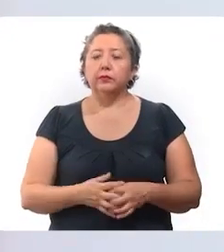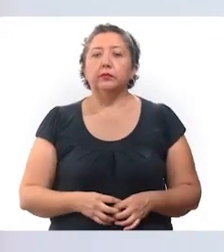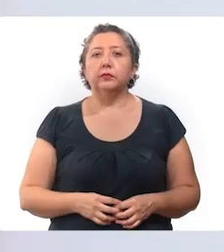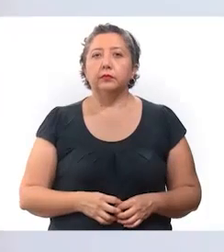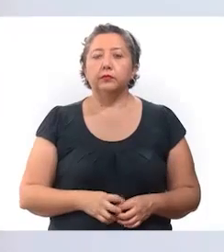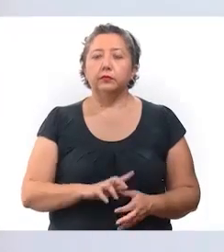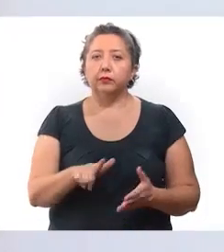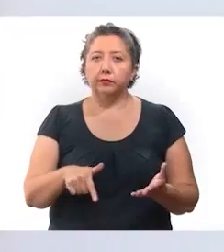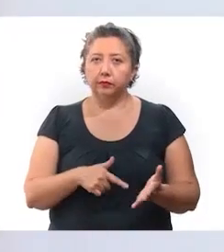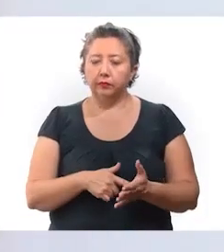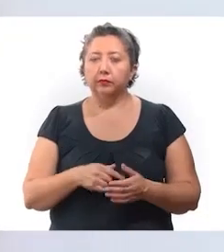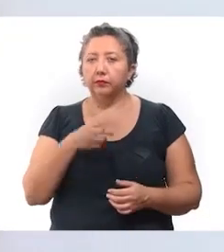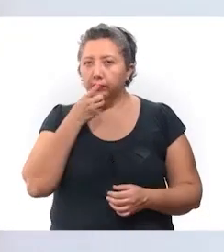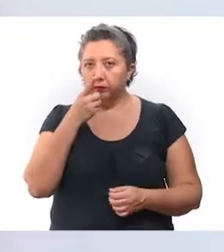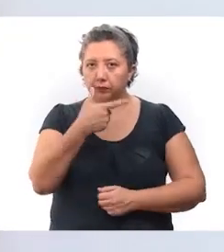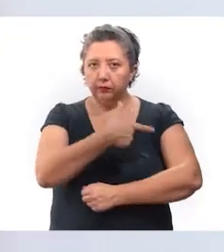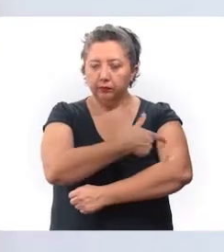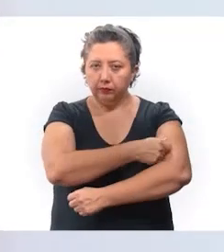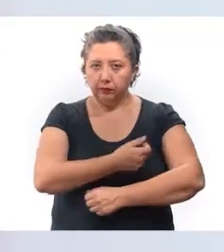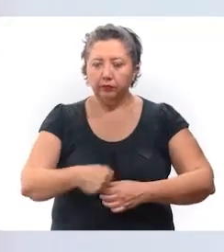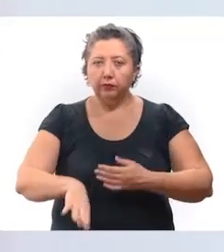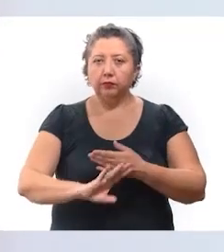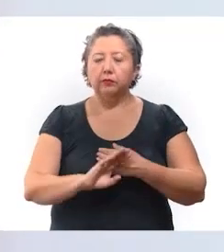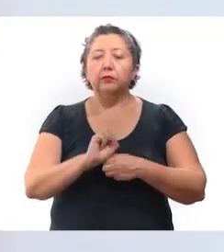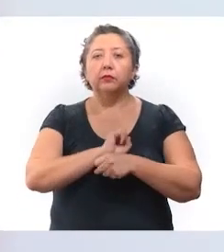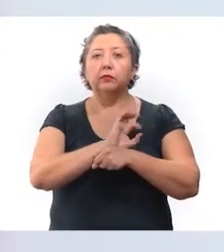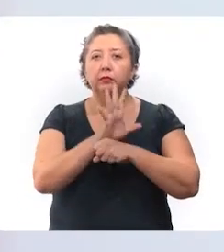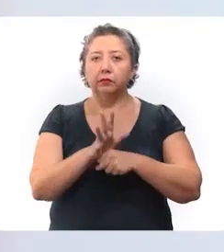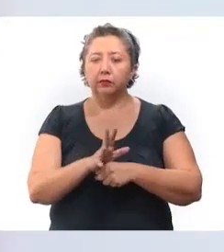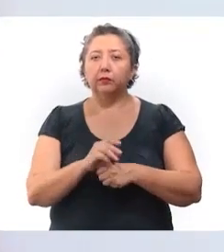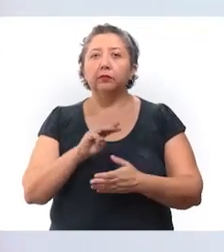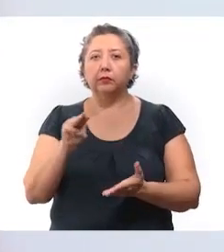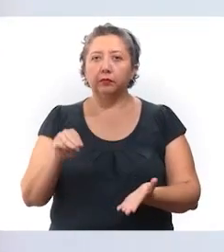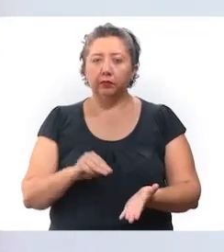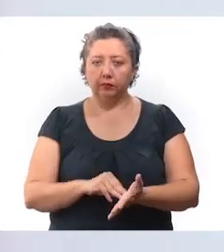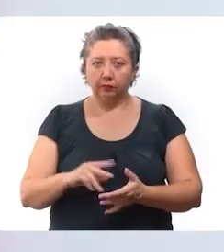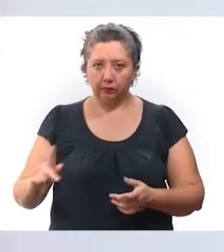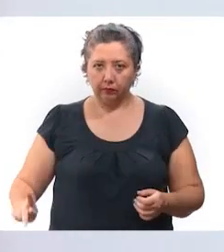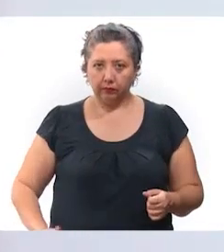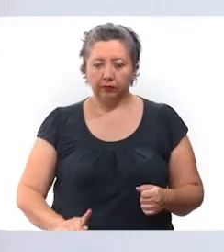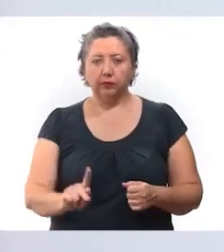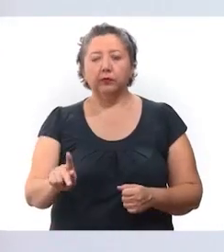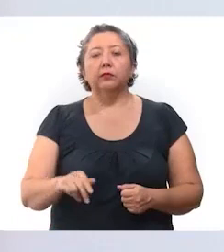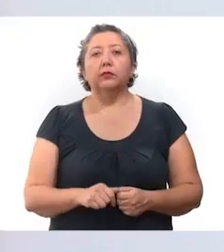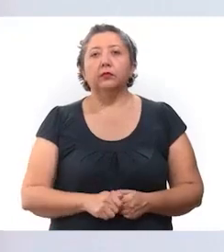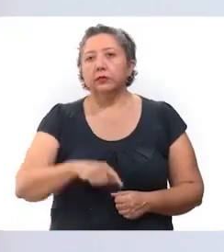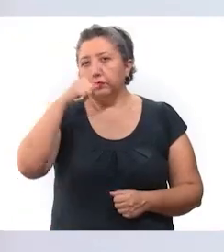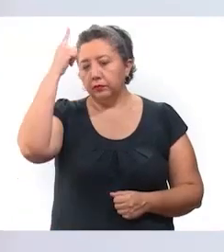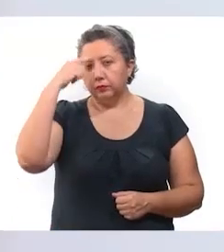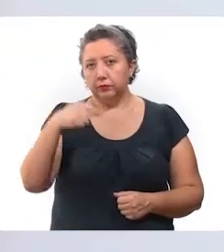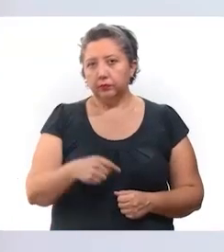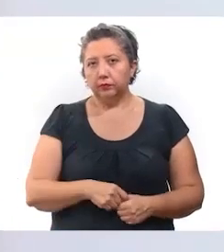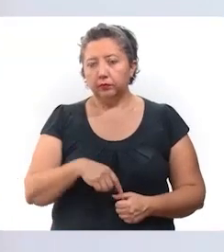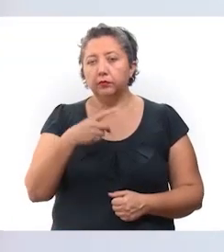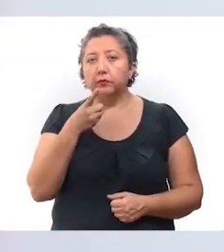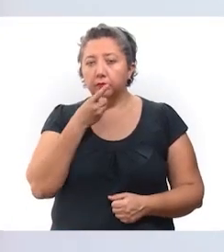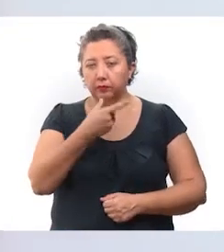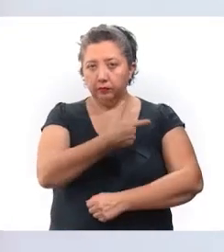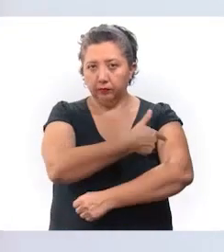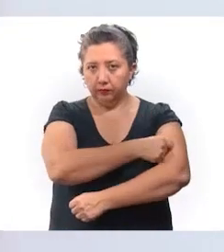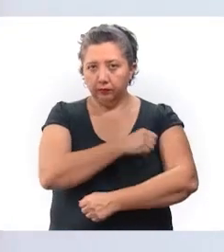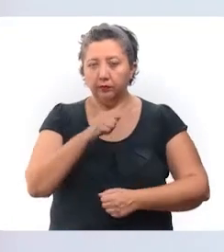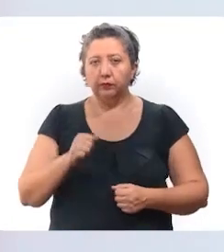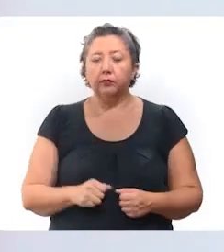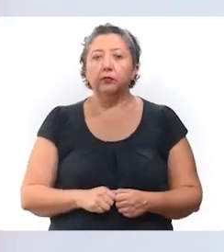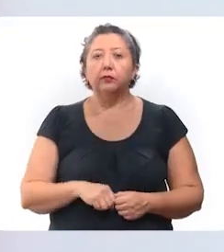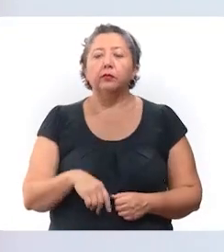función los módulos permanentes de vacunación contra el coronavirus en Mérida y el interior del estado para la aplicación de las vacunas de